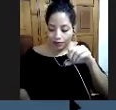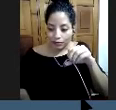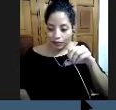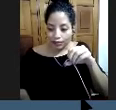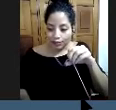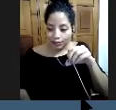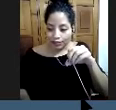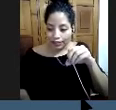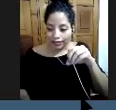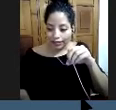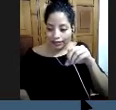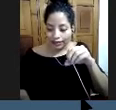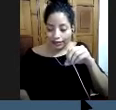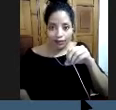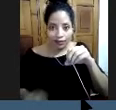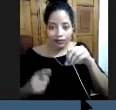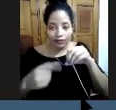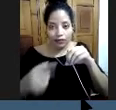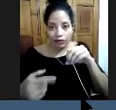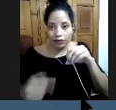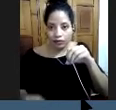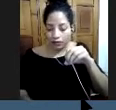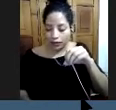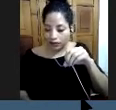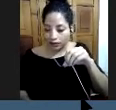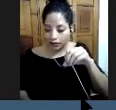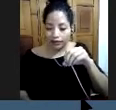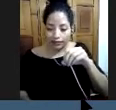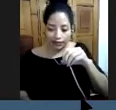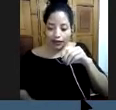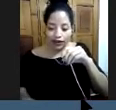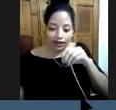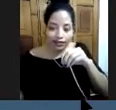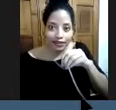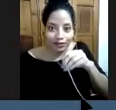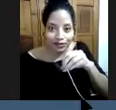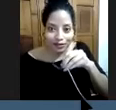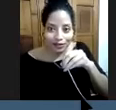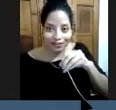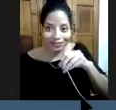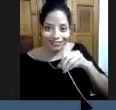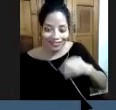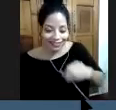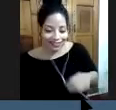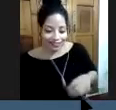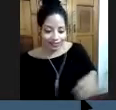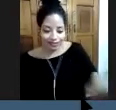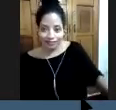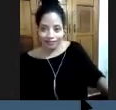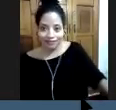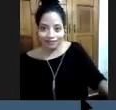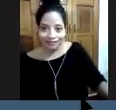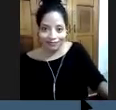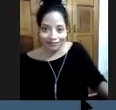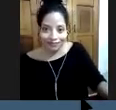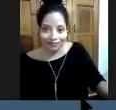Bien, vamos entonces, tal vez podamos retomar con, ahí está. Hola, Ixa, le escuchamos. Bueno, pues